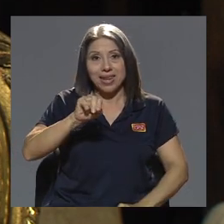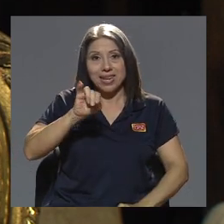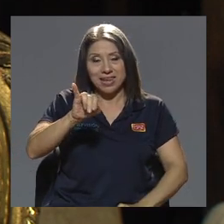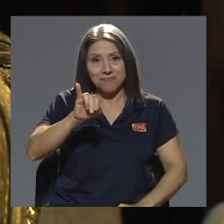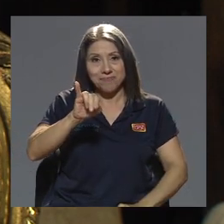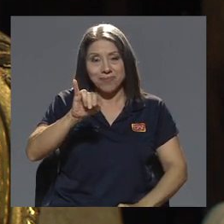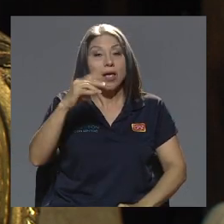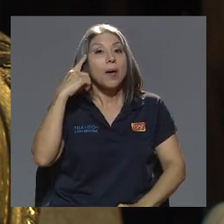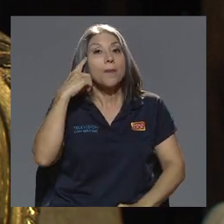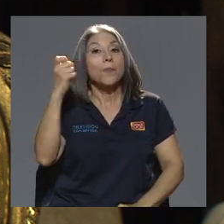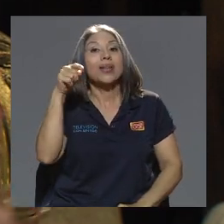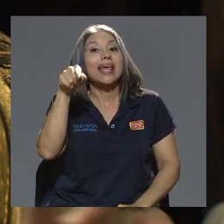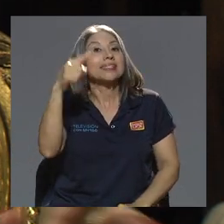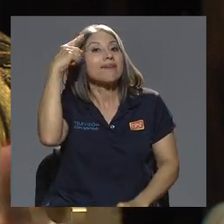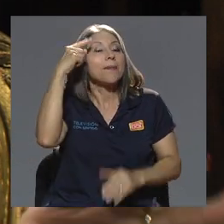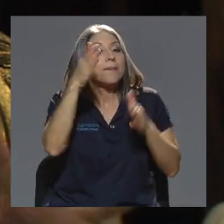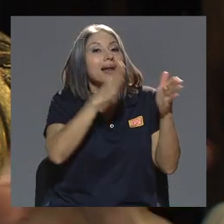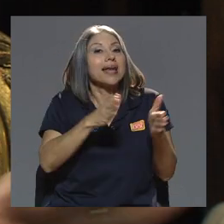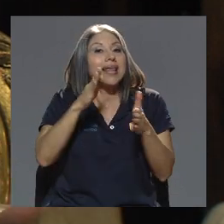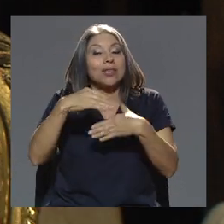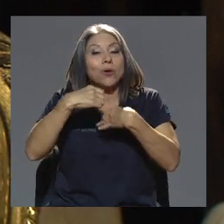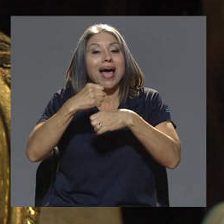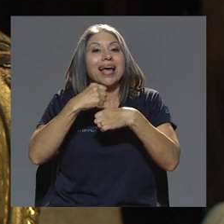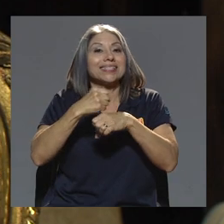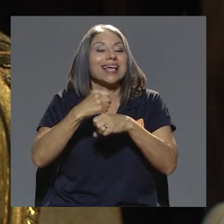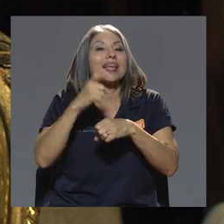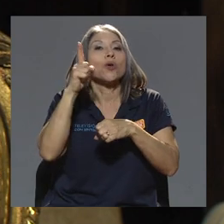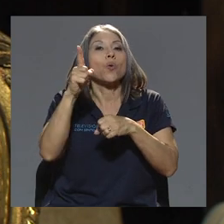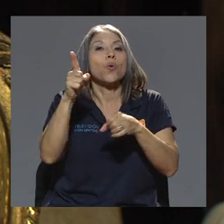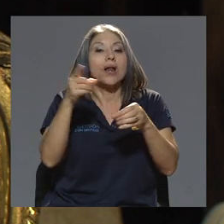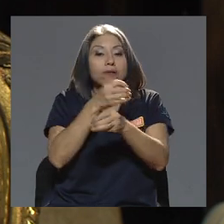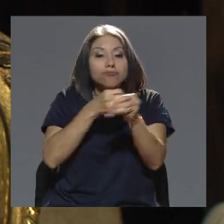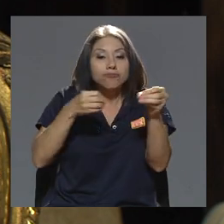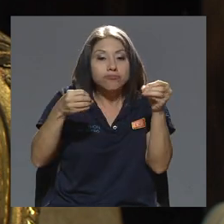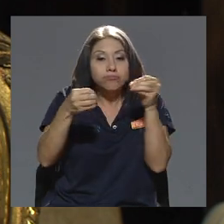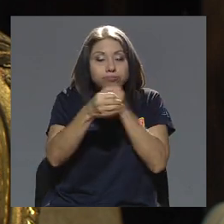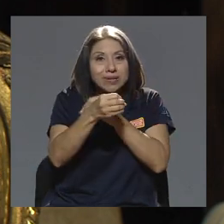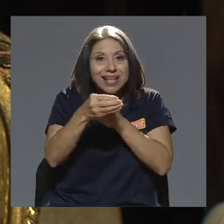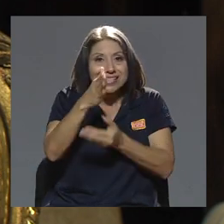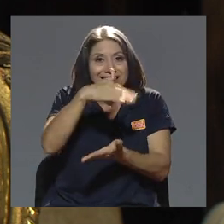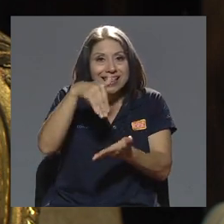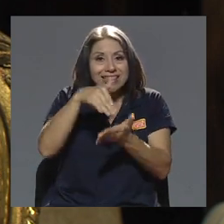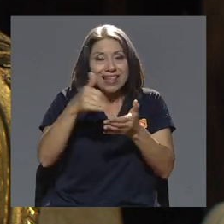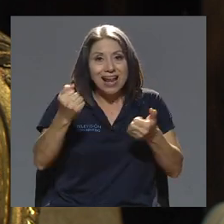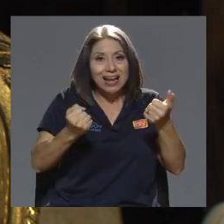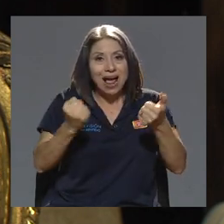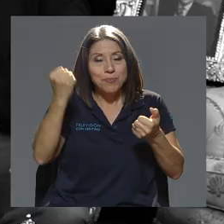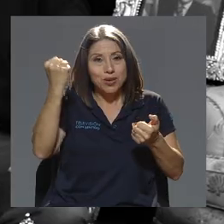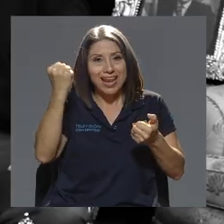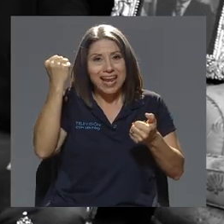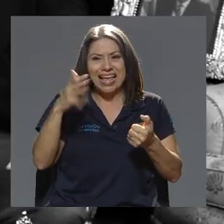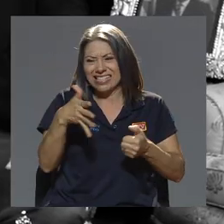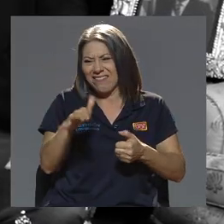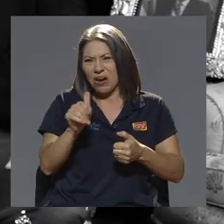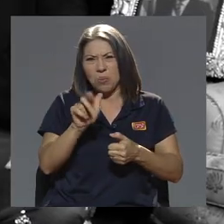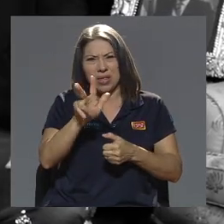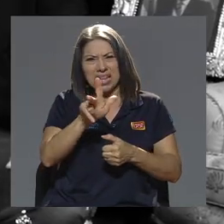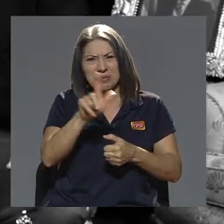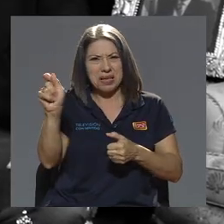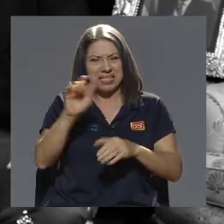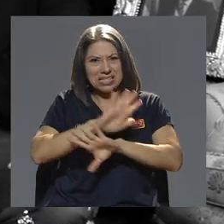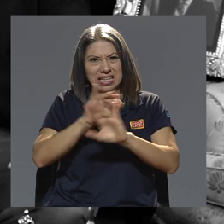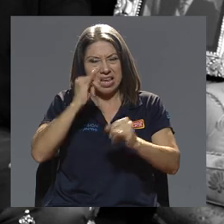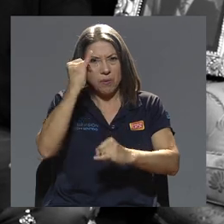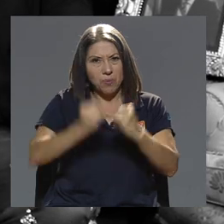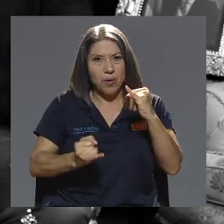camionera. Así es. Estábamos como a 1.5 o 2 meses de que tiraran la Penny. Entonces, hubo